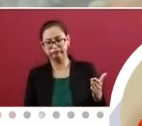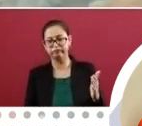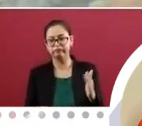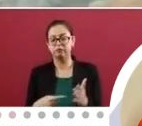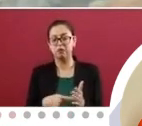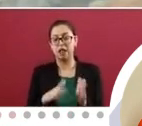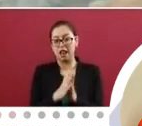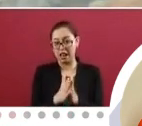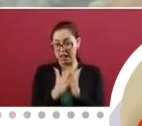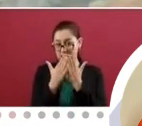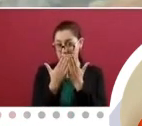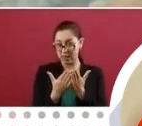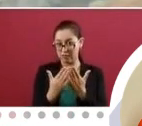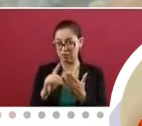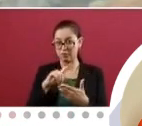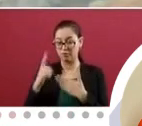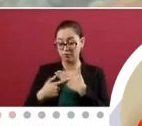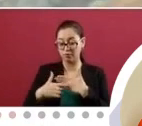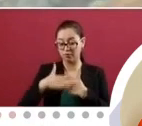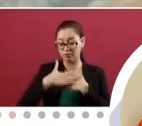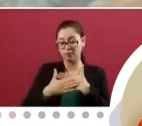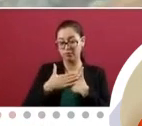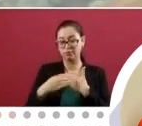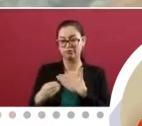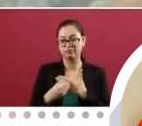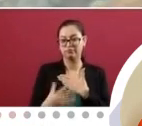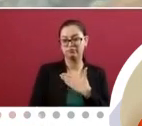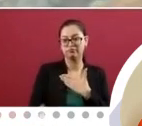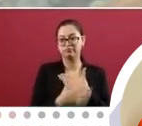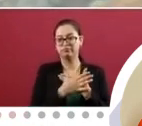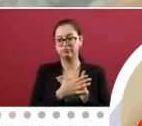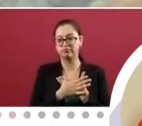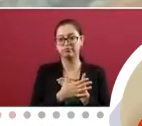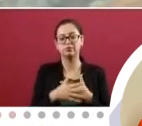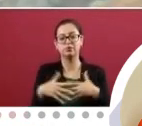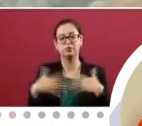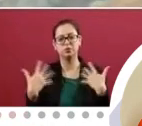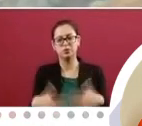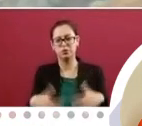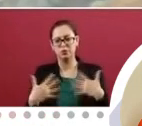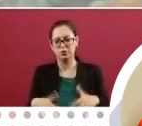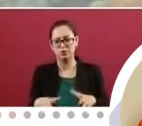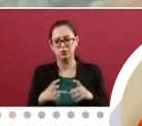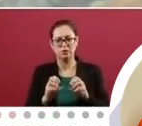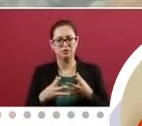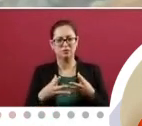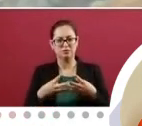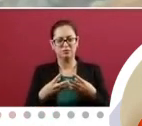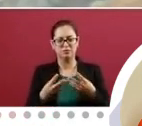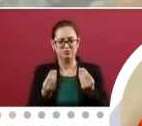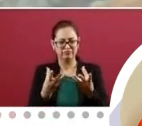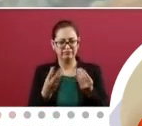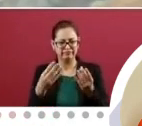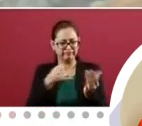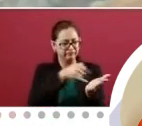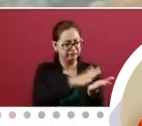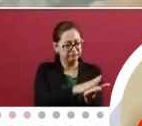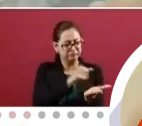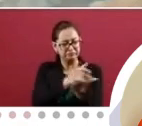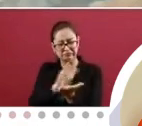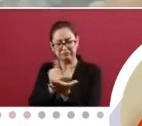También insistimos con la Secretaría de Educación Pública para datos respecto al número de libros que, según el Secretario de Educación, ya están